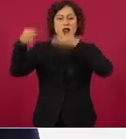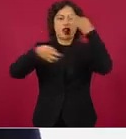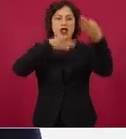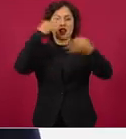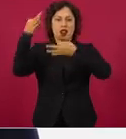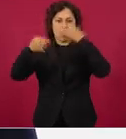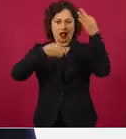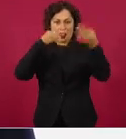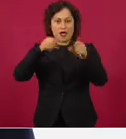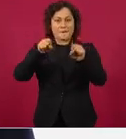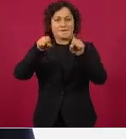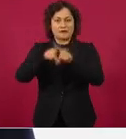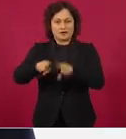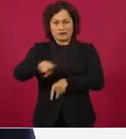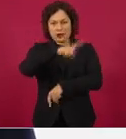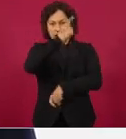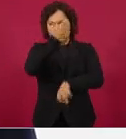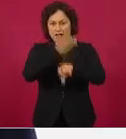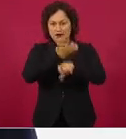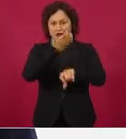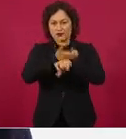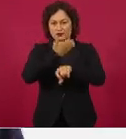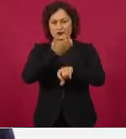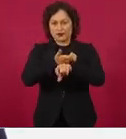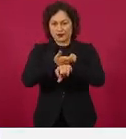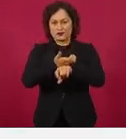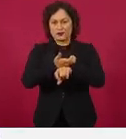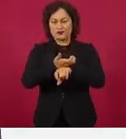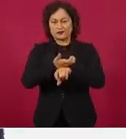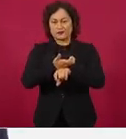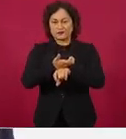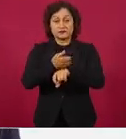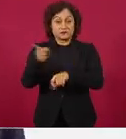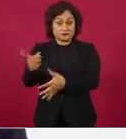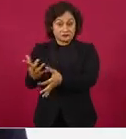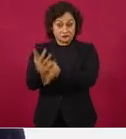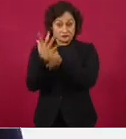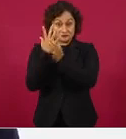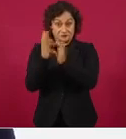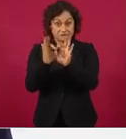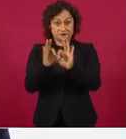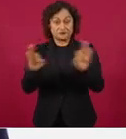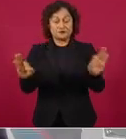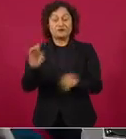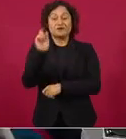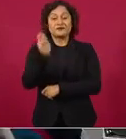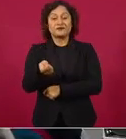Estados Unidos, que fue el que acuñó la frase,